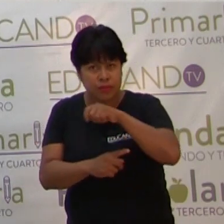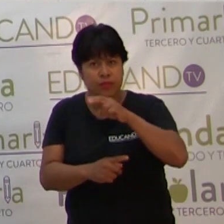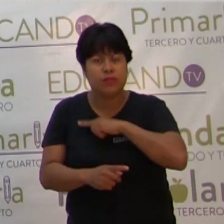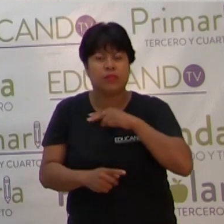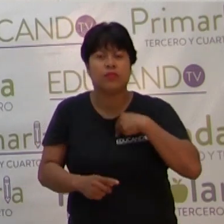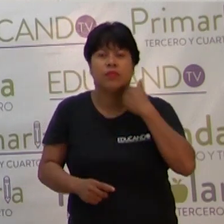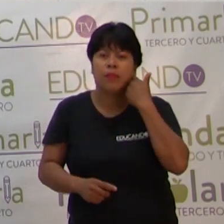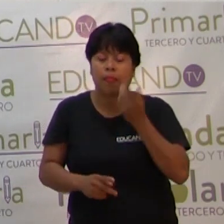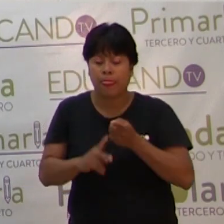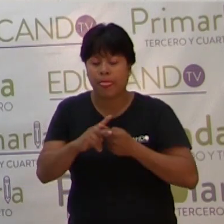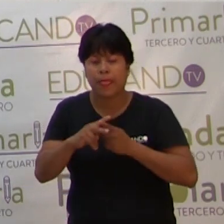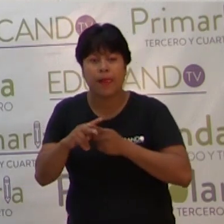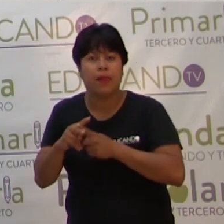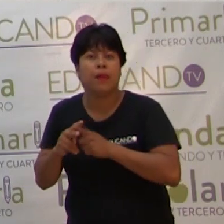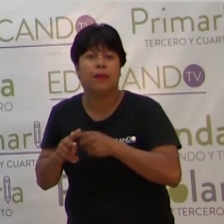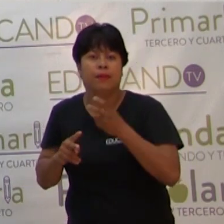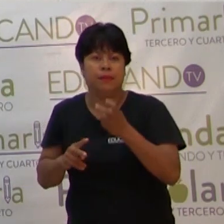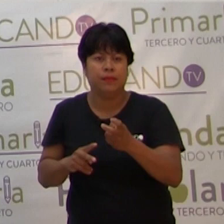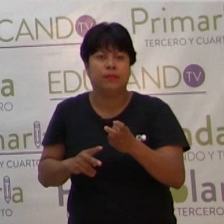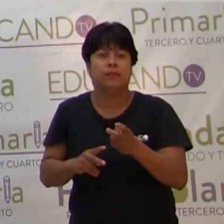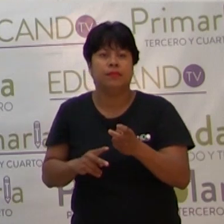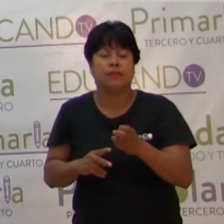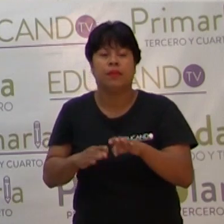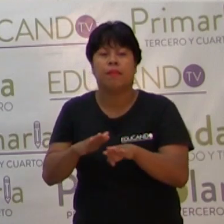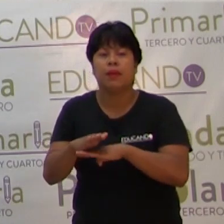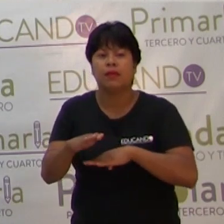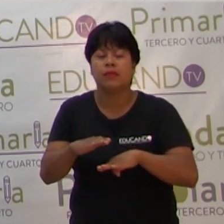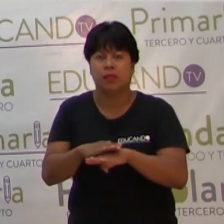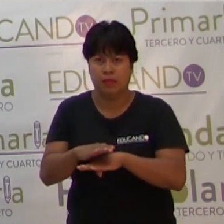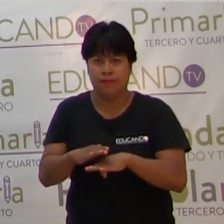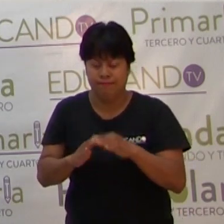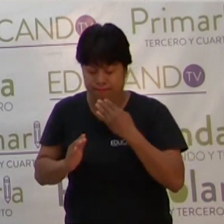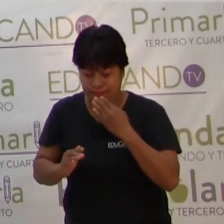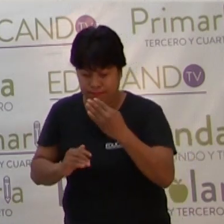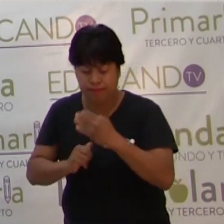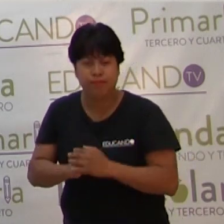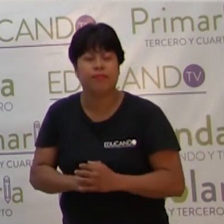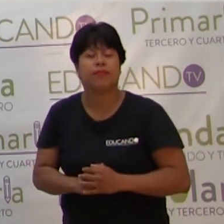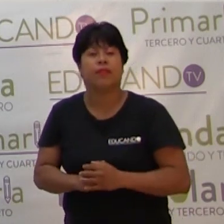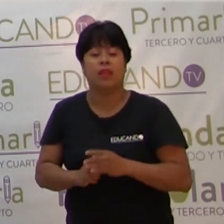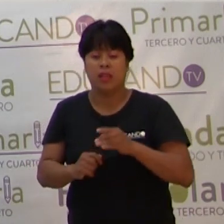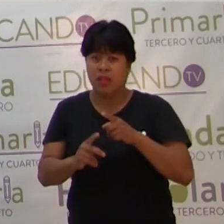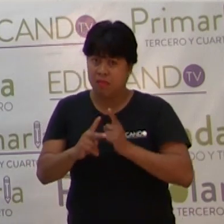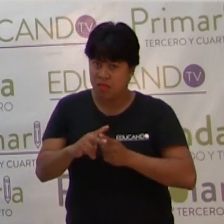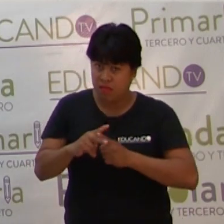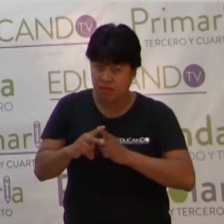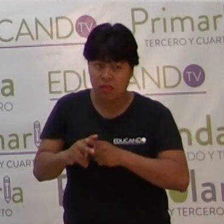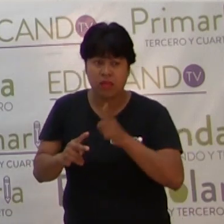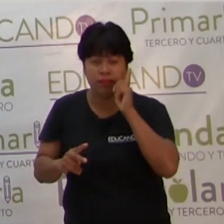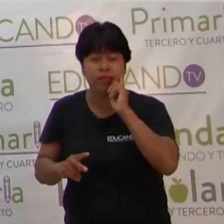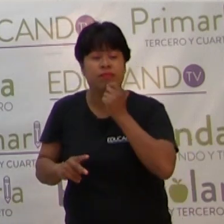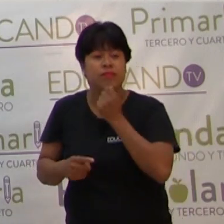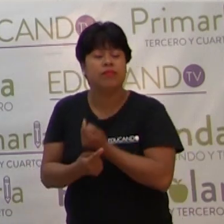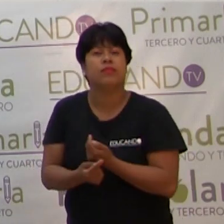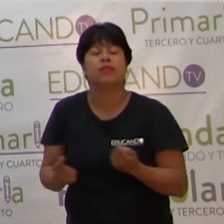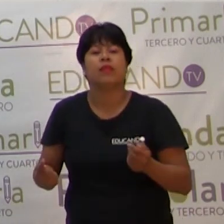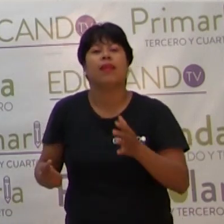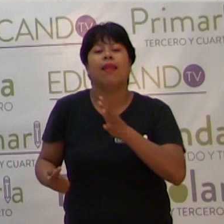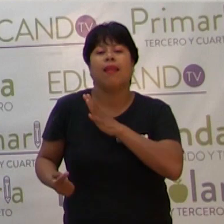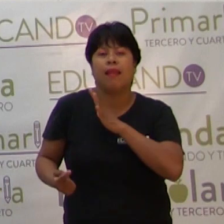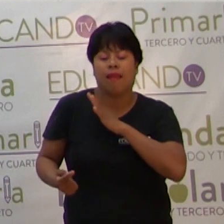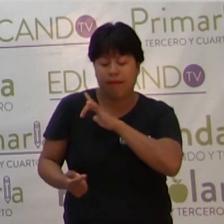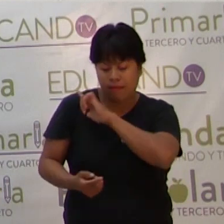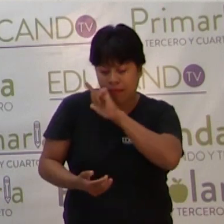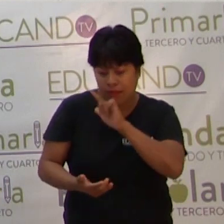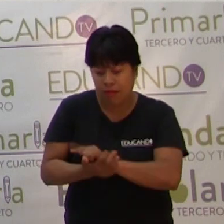que queremos que nos calcule una calculadora básica. Bueno, En matemáticas, niñas y niños, hay una ley